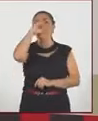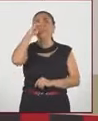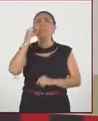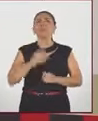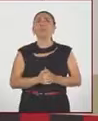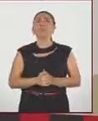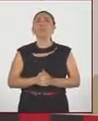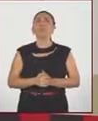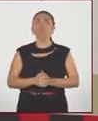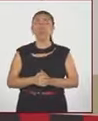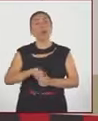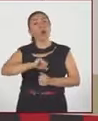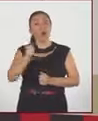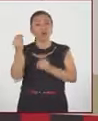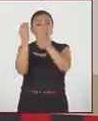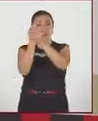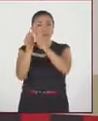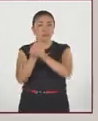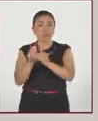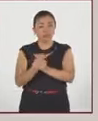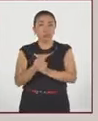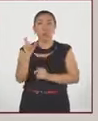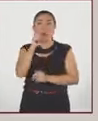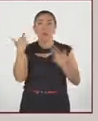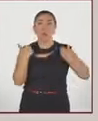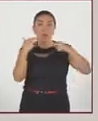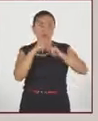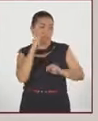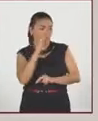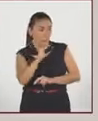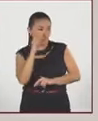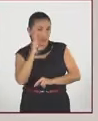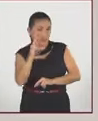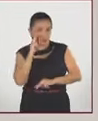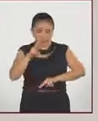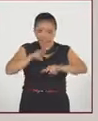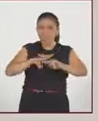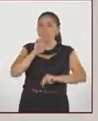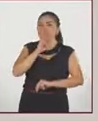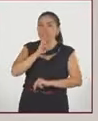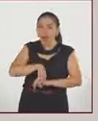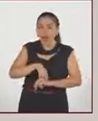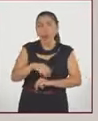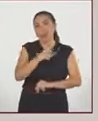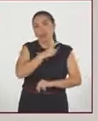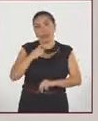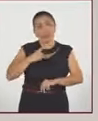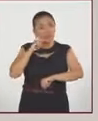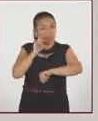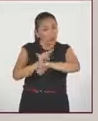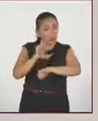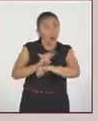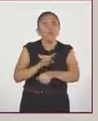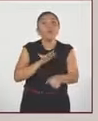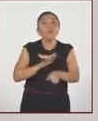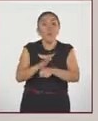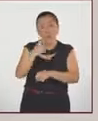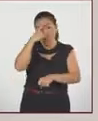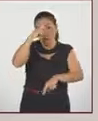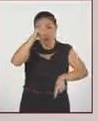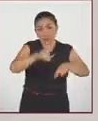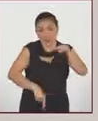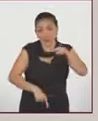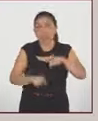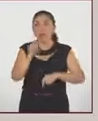tipos de malas posturas observa el docente, ¿no? O tiene que estar vigilando el docente que no se presente,